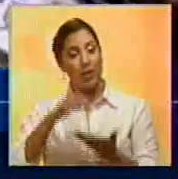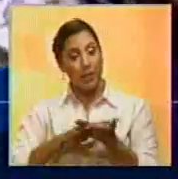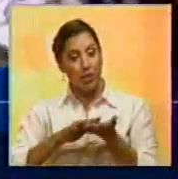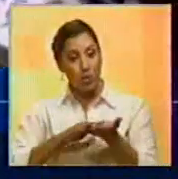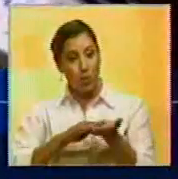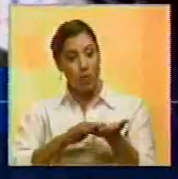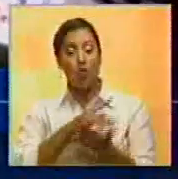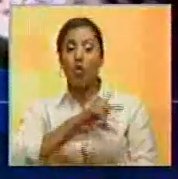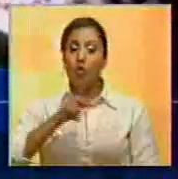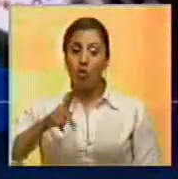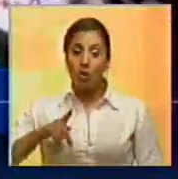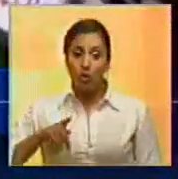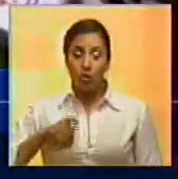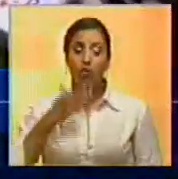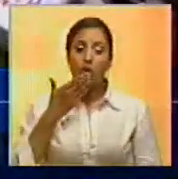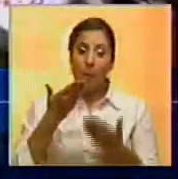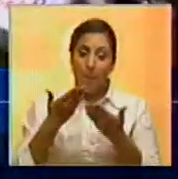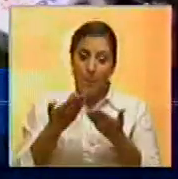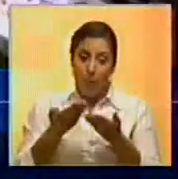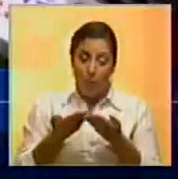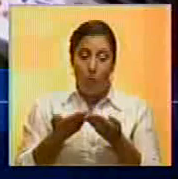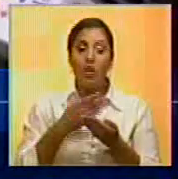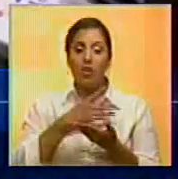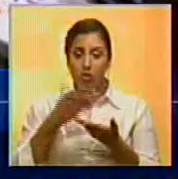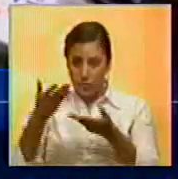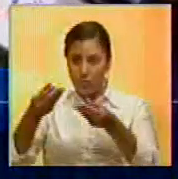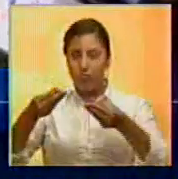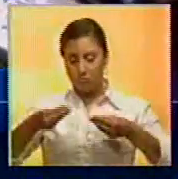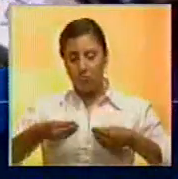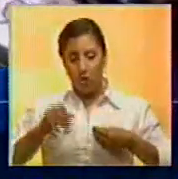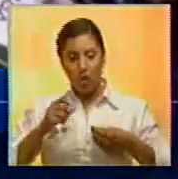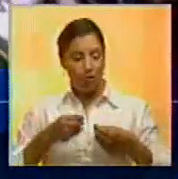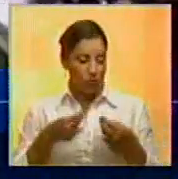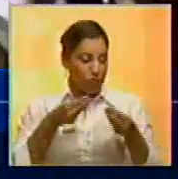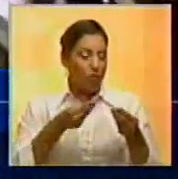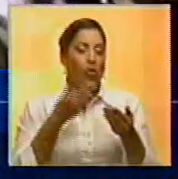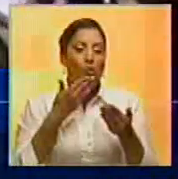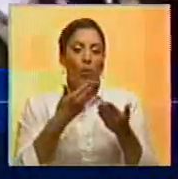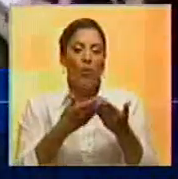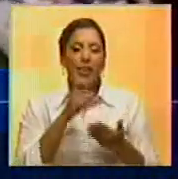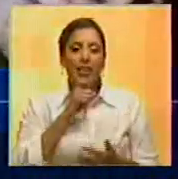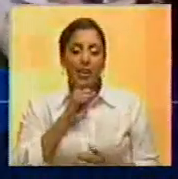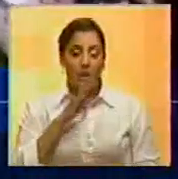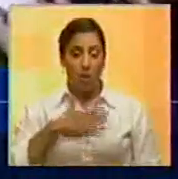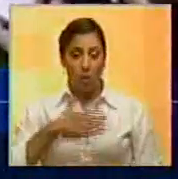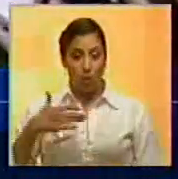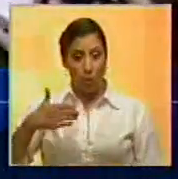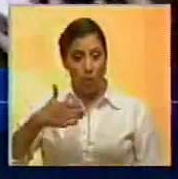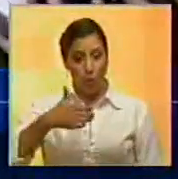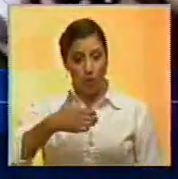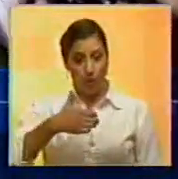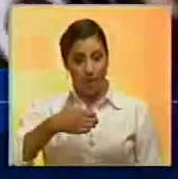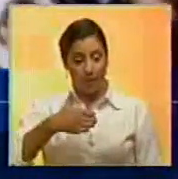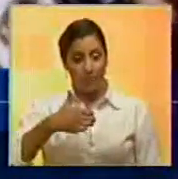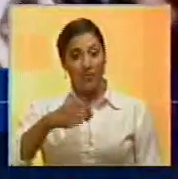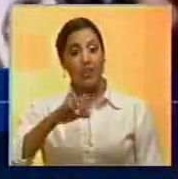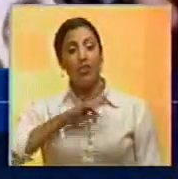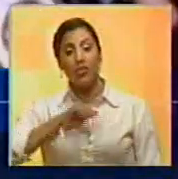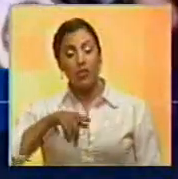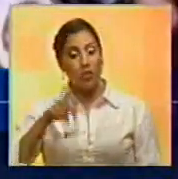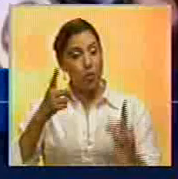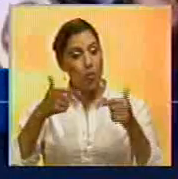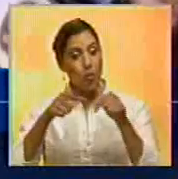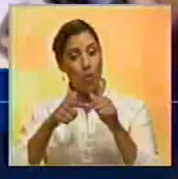resultados. Nosotros esas propuestas las hemos recogido, se las vamos a plantear a la Mesa de la Unidad Democrática, que en su